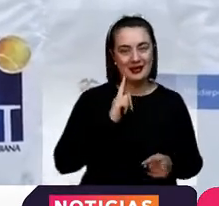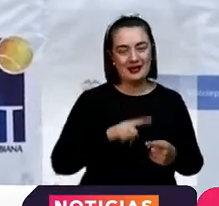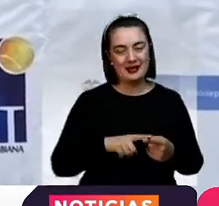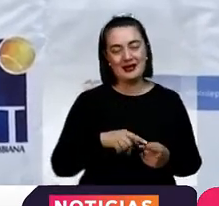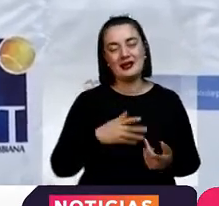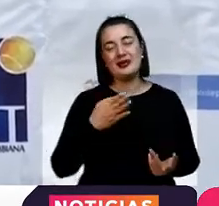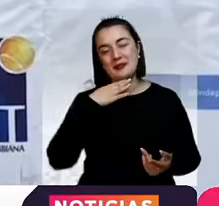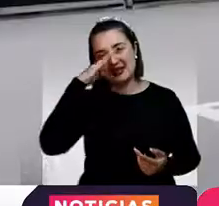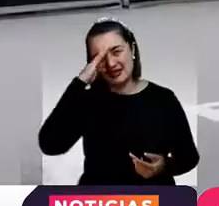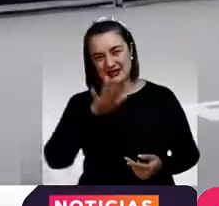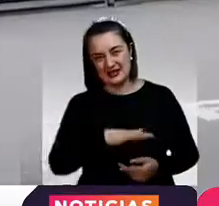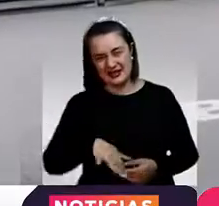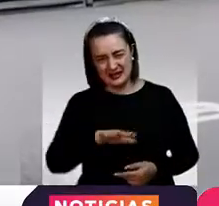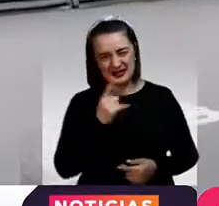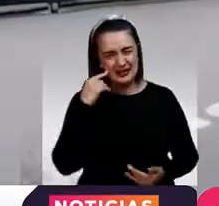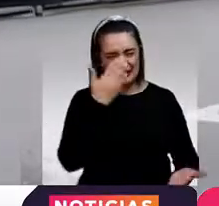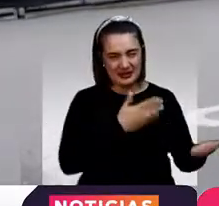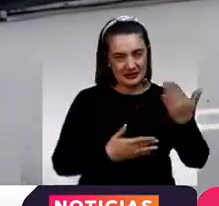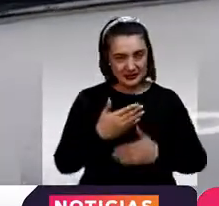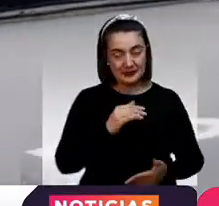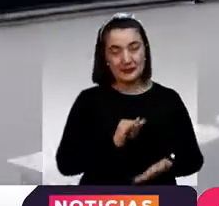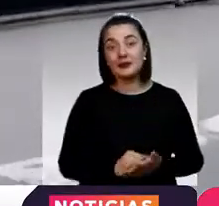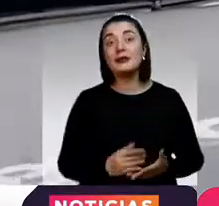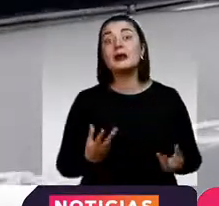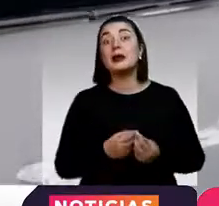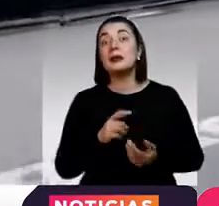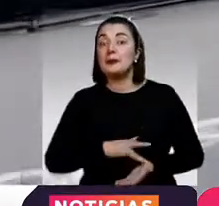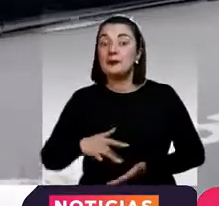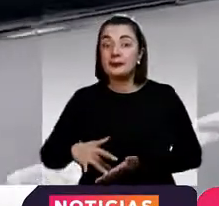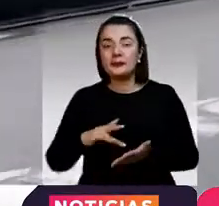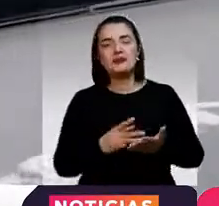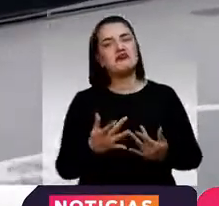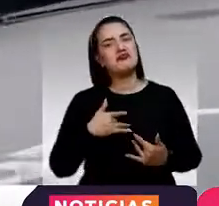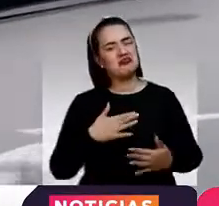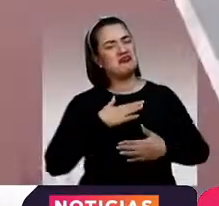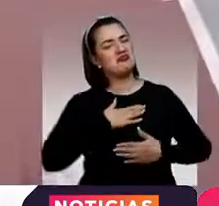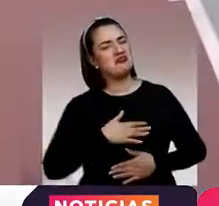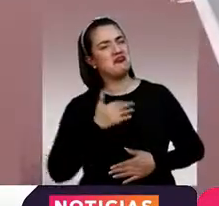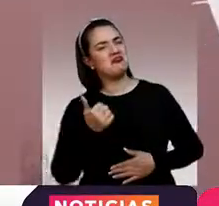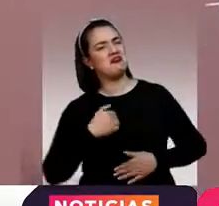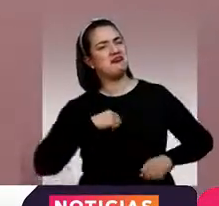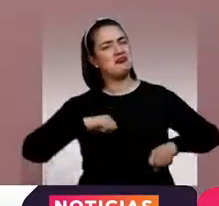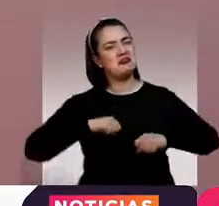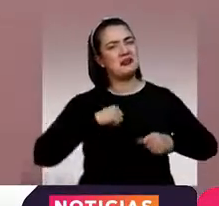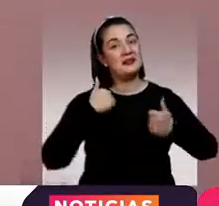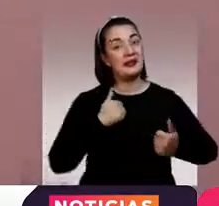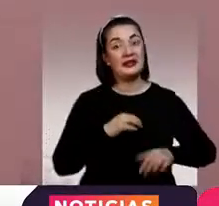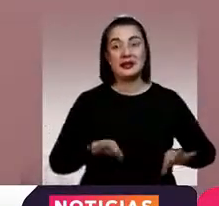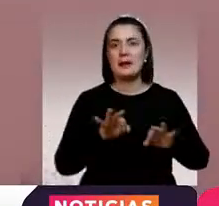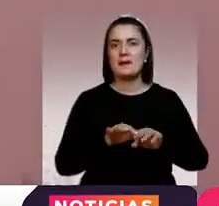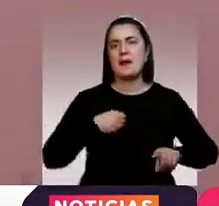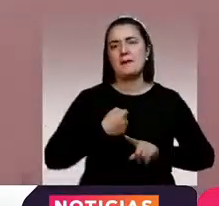los vamos a ver compitiendo. Los participantes del PAD se sienten satisfechos y motivados, pues será un gran impulso para sus carreras deportivas.